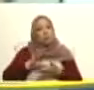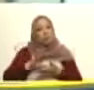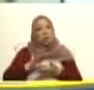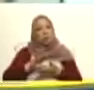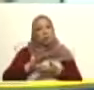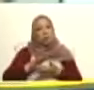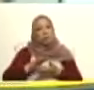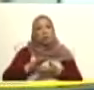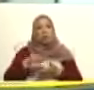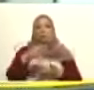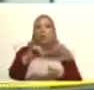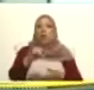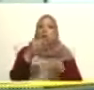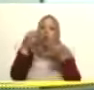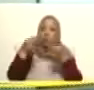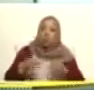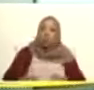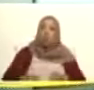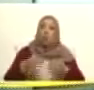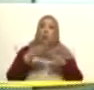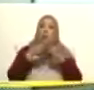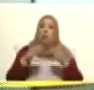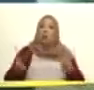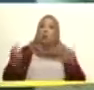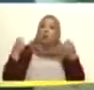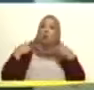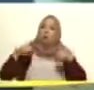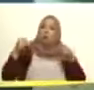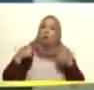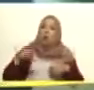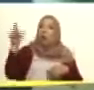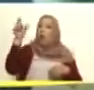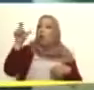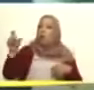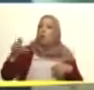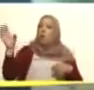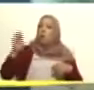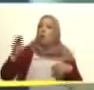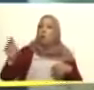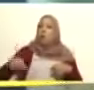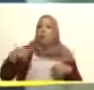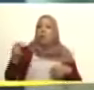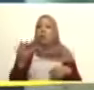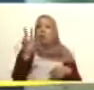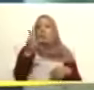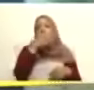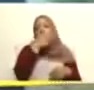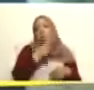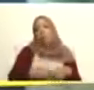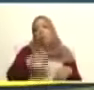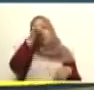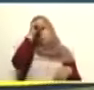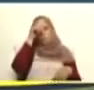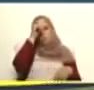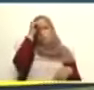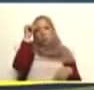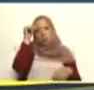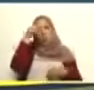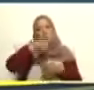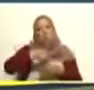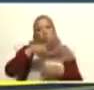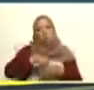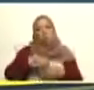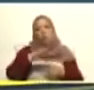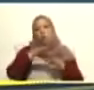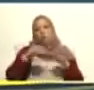convierta en la realidad de que nadie se quede sin votar el próximo domingo 3 de diciembre. Si